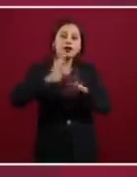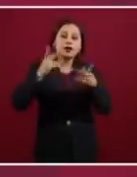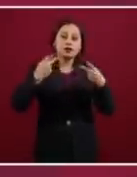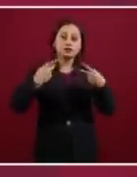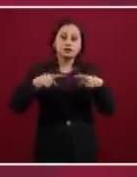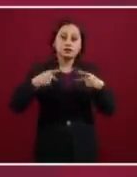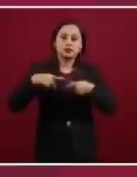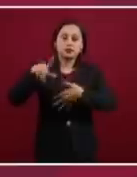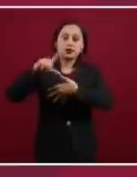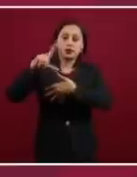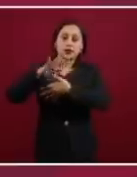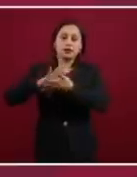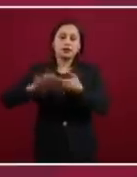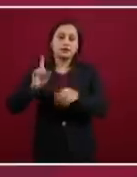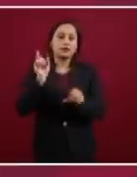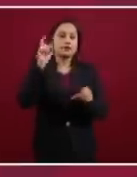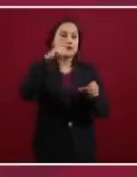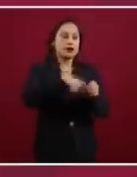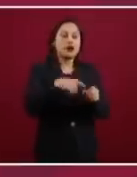mexicanos